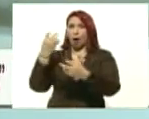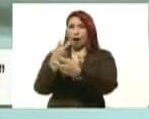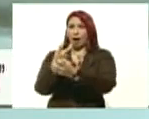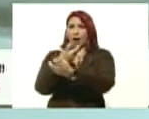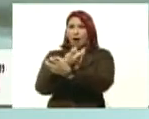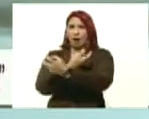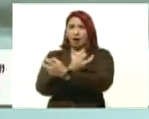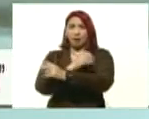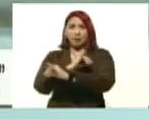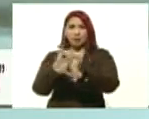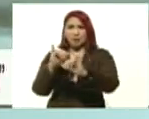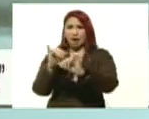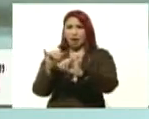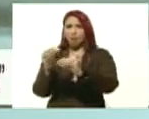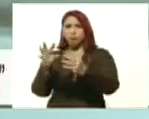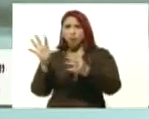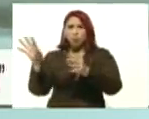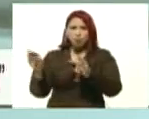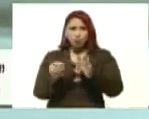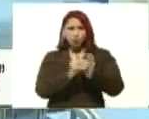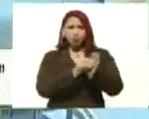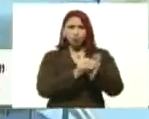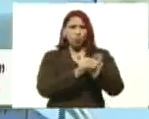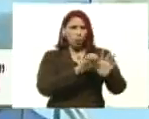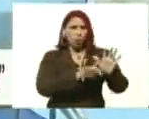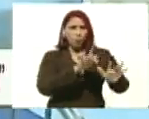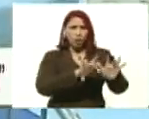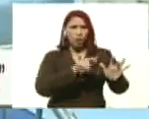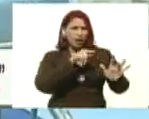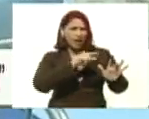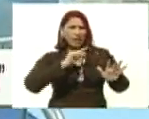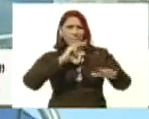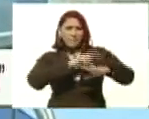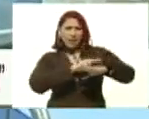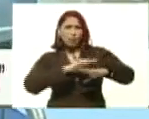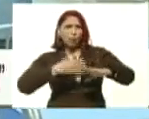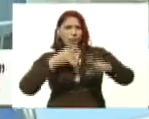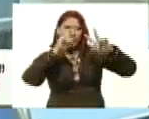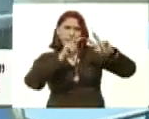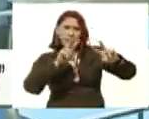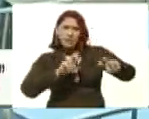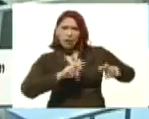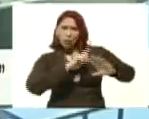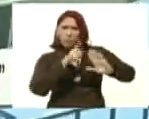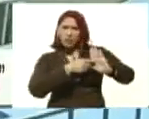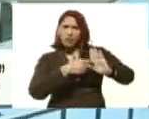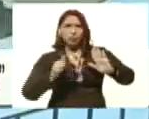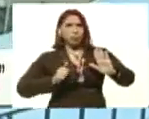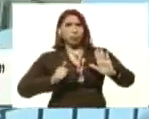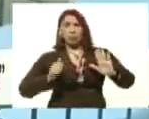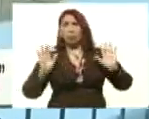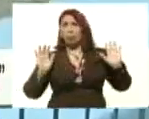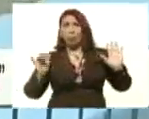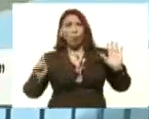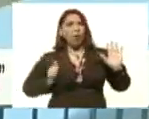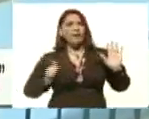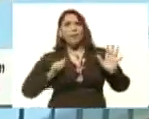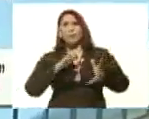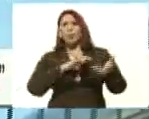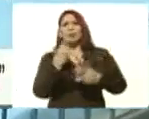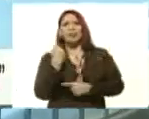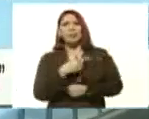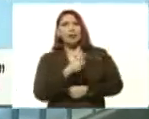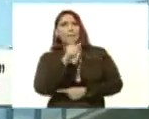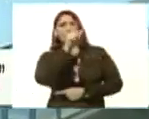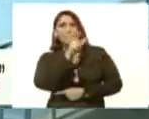que va directamente a una computadora y de ahí los médicos pueden revisar completamente cuando quieran cualquier afección que tenga la